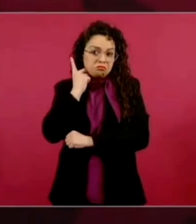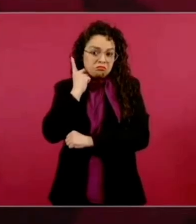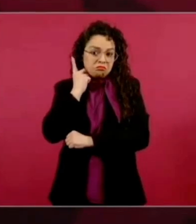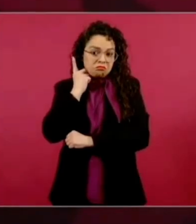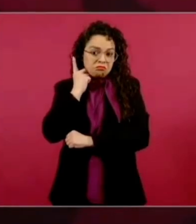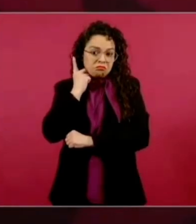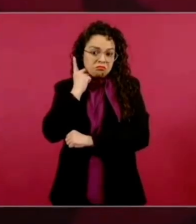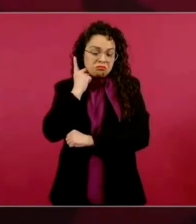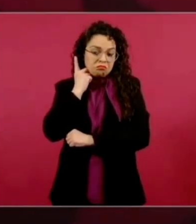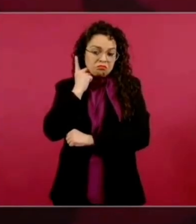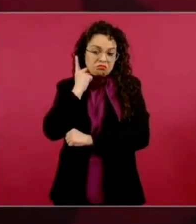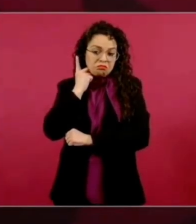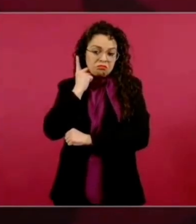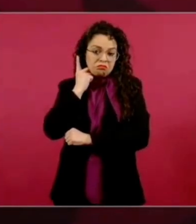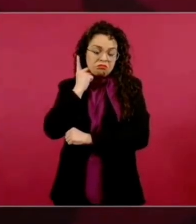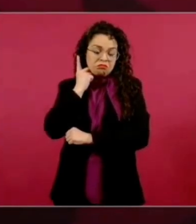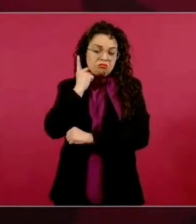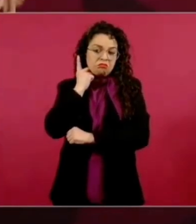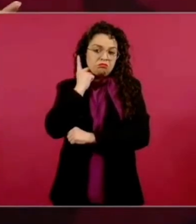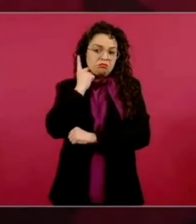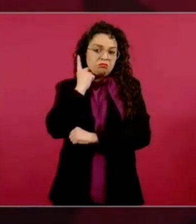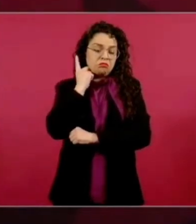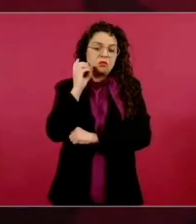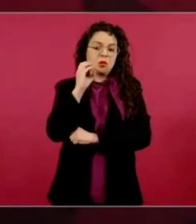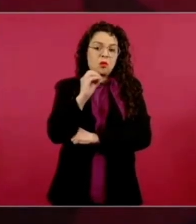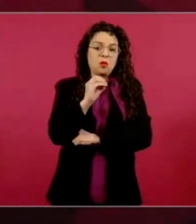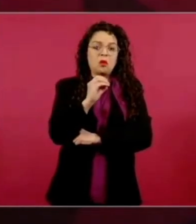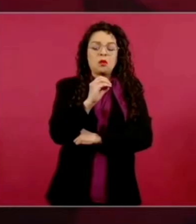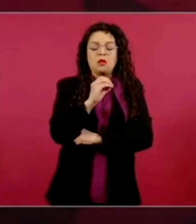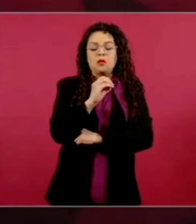en la Auditoría Superior de la Federación